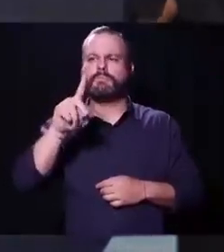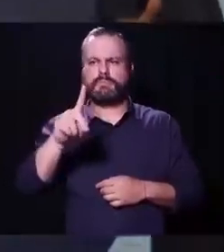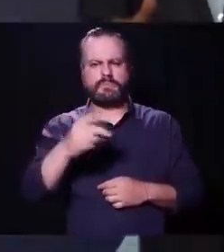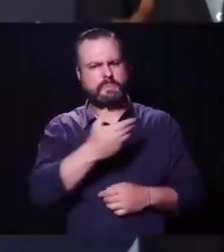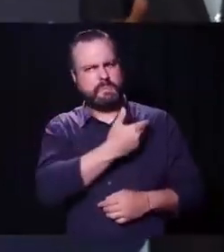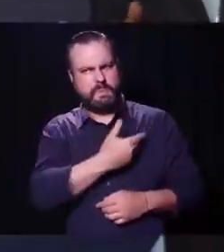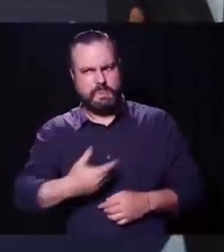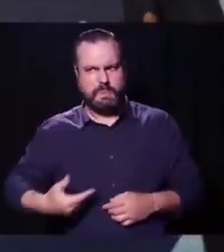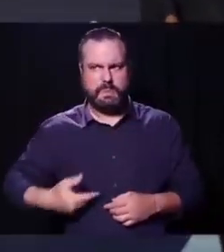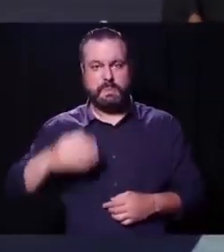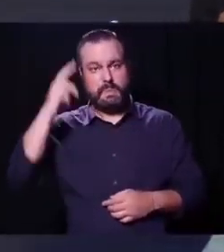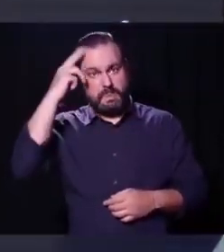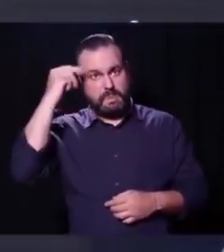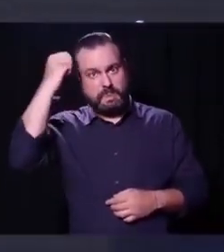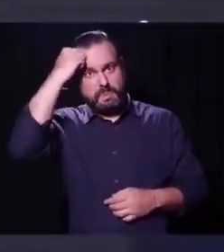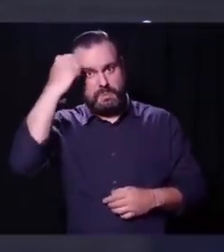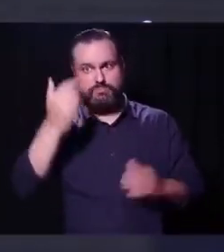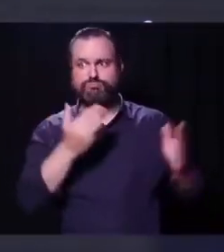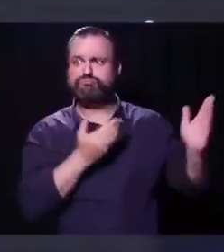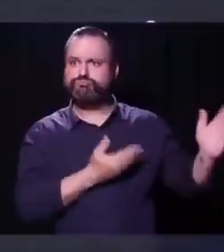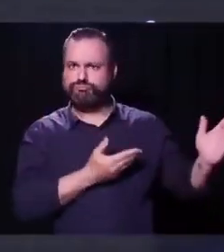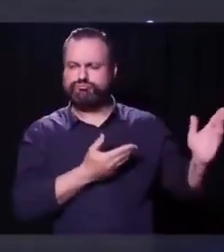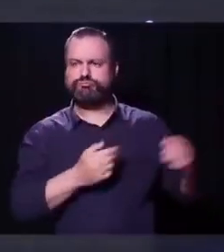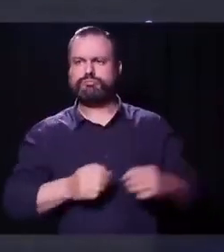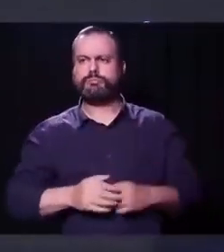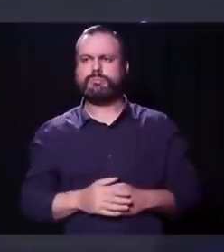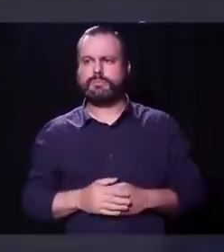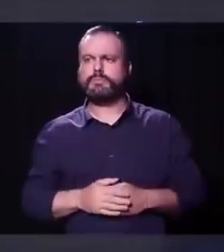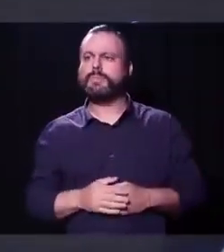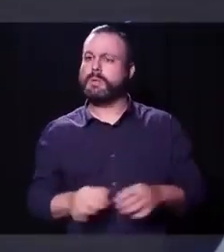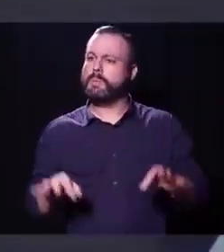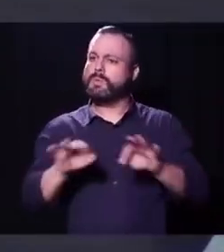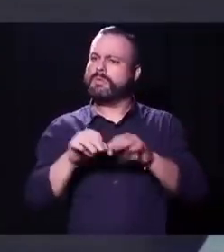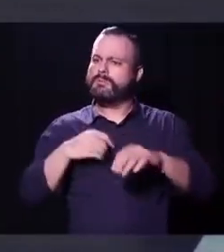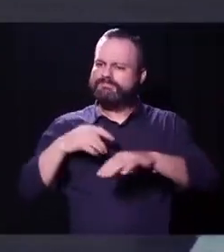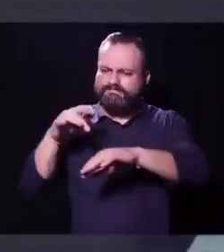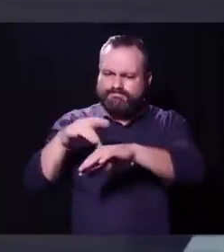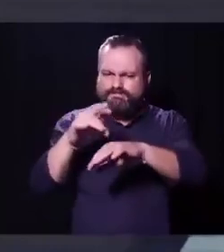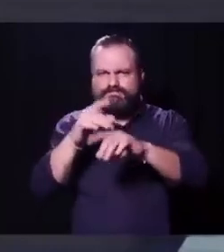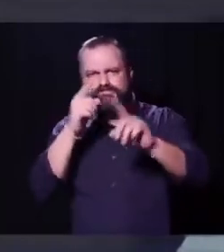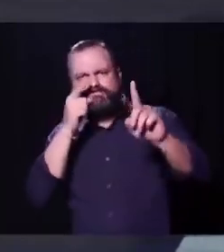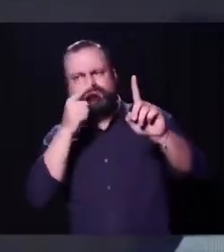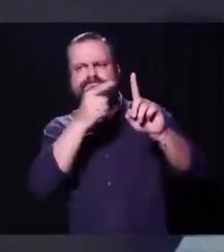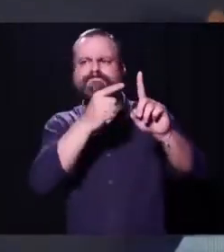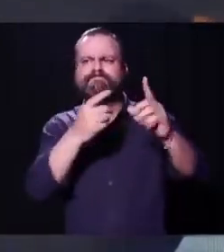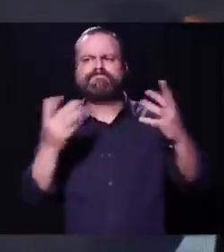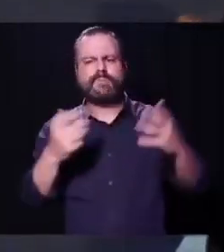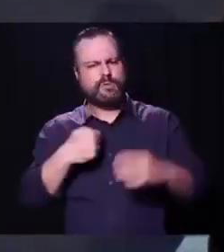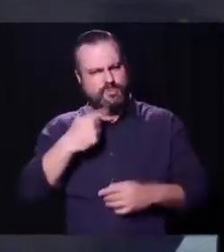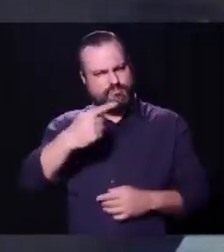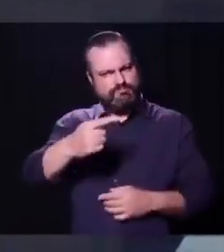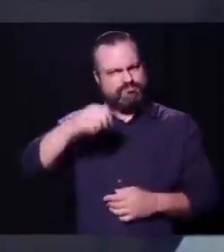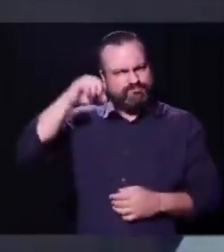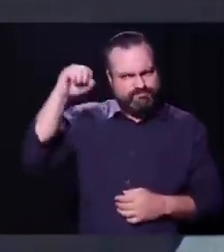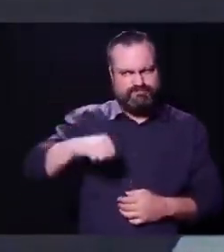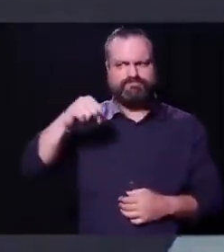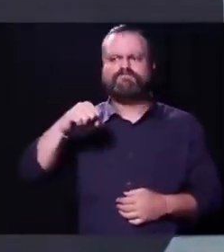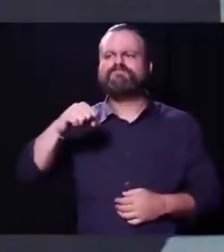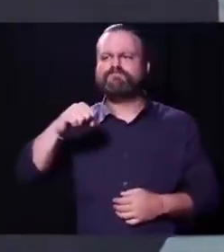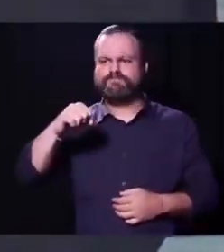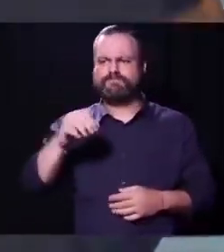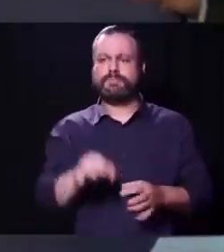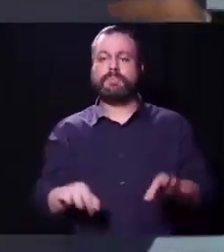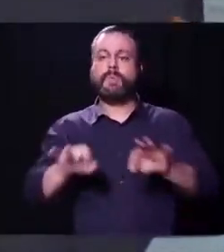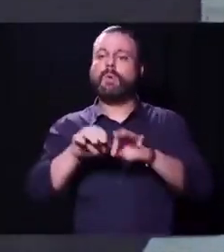Nito Cortizo, Dios mediante, sí nos va a tocar ese reto. O sea, no podemos, ese no es el estilo de un